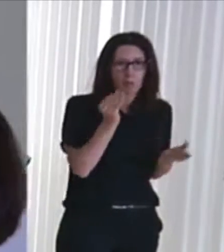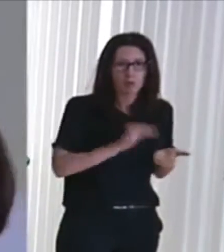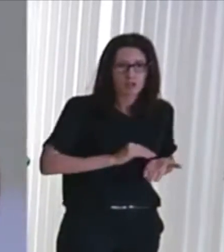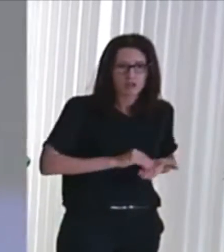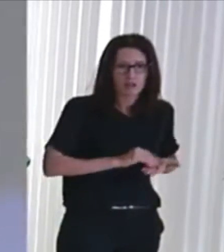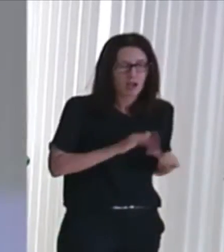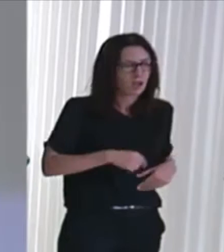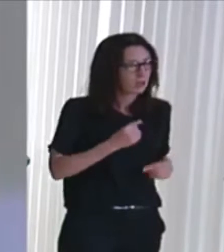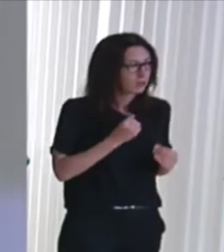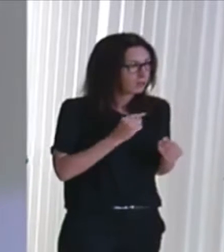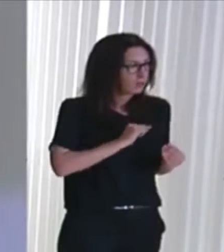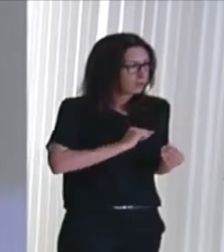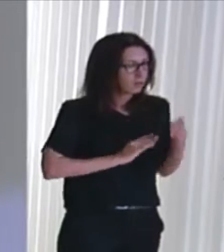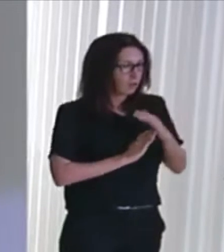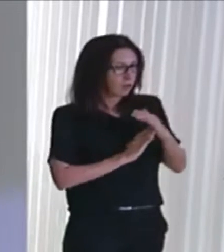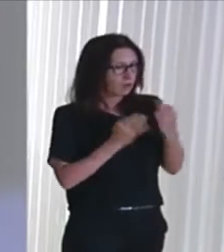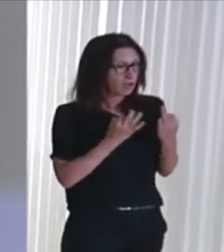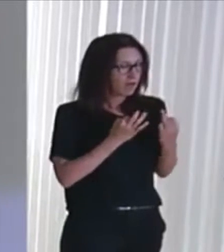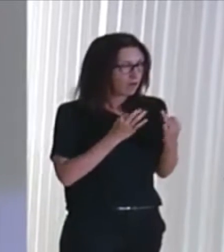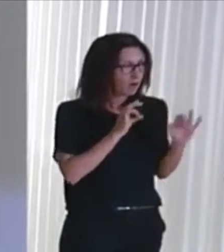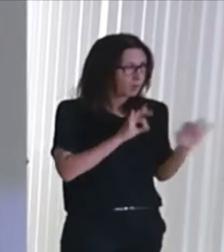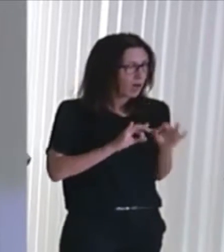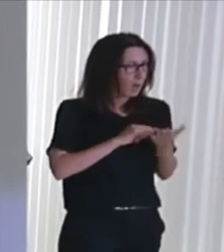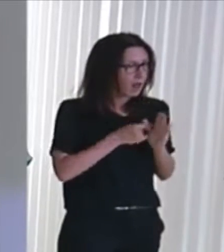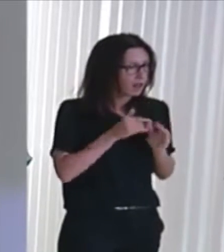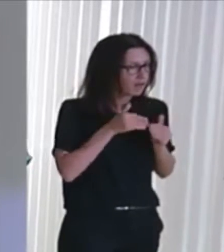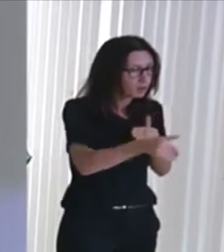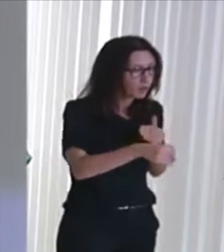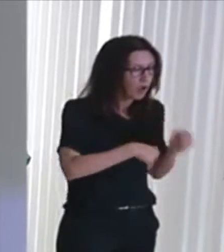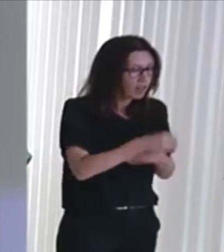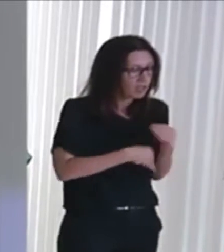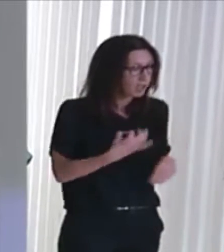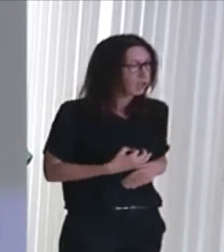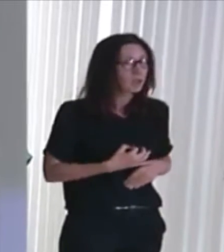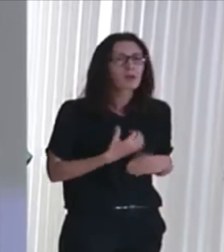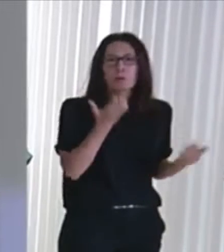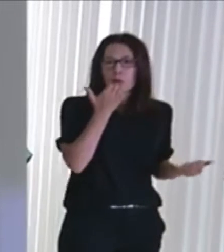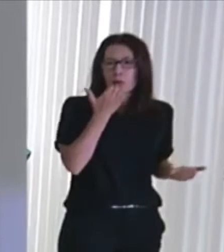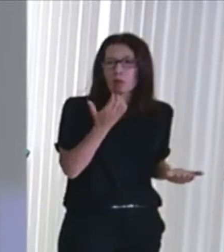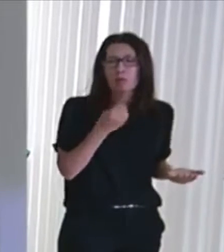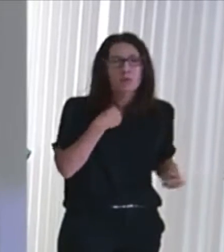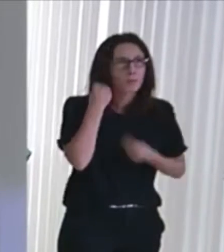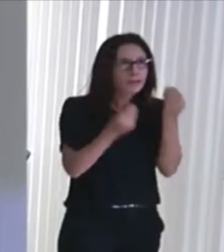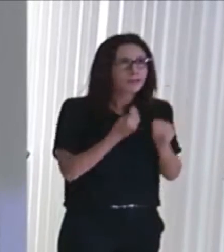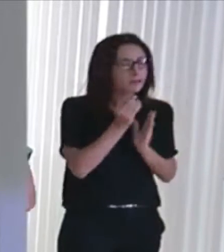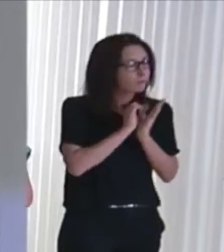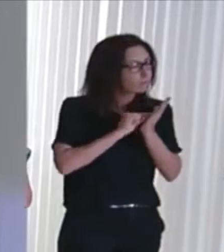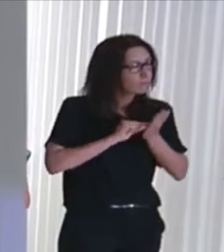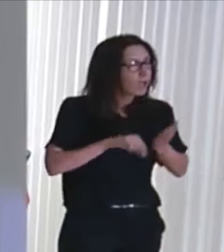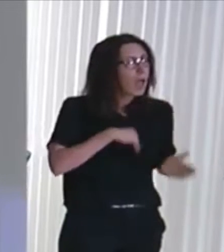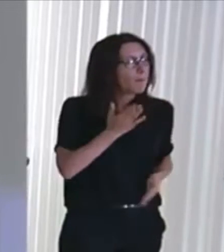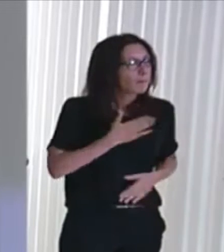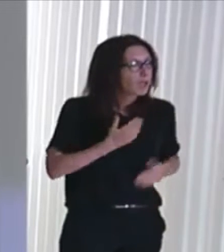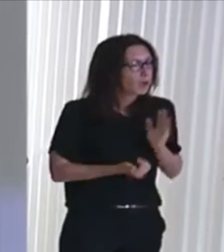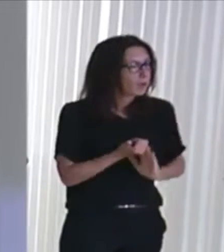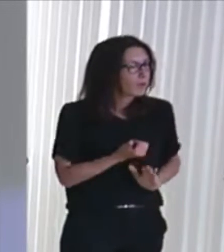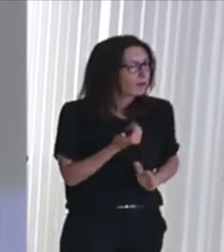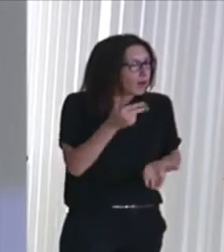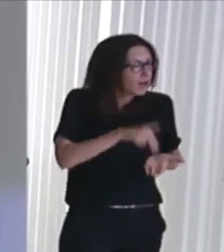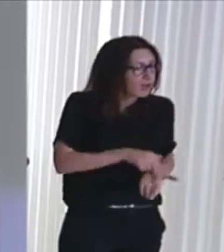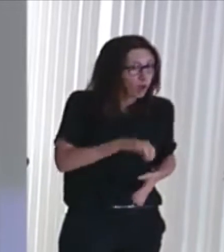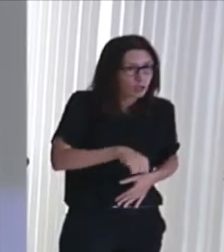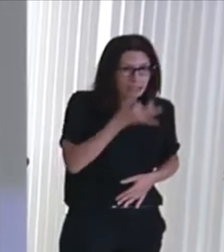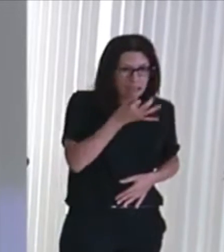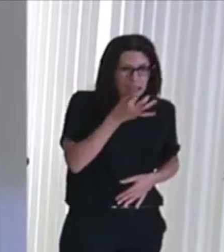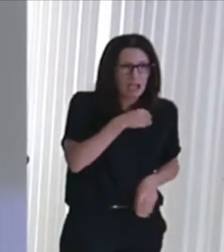esa parálisis, ¿no? De tengo que hacer un plan y que dónde quiero estar. Hacer cosas. ¿Qué vas a hacer mañana por la mañana cuando te levantes o esta tarde para